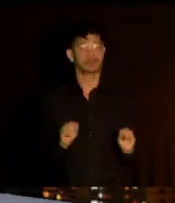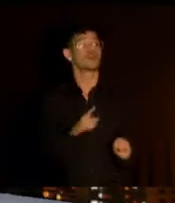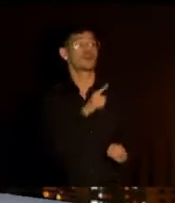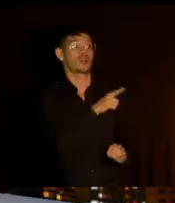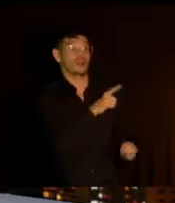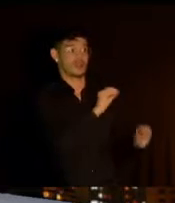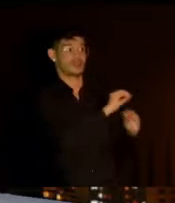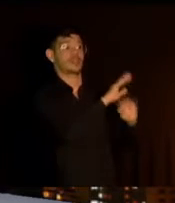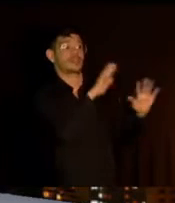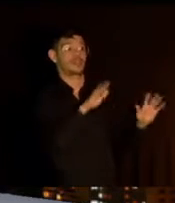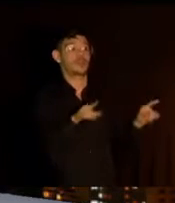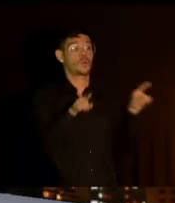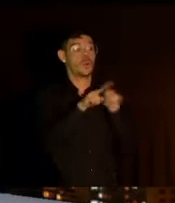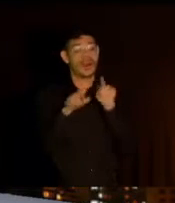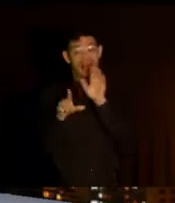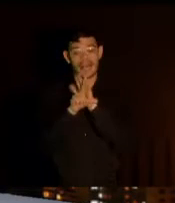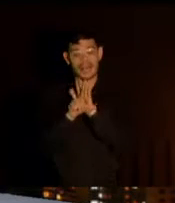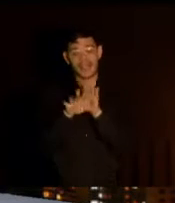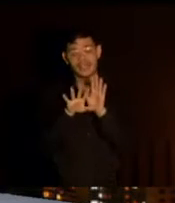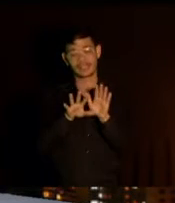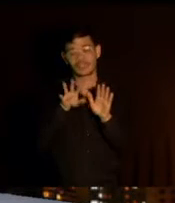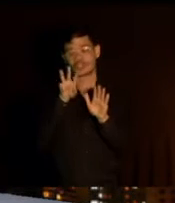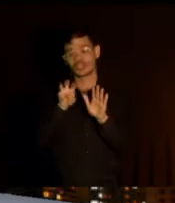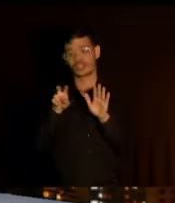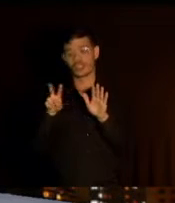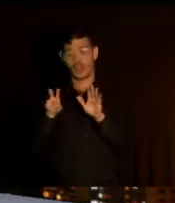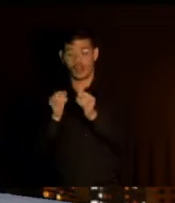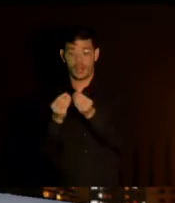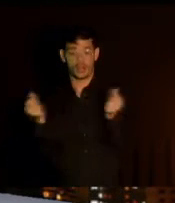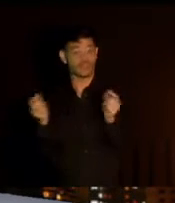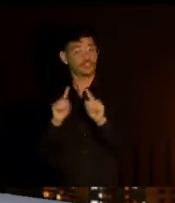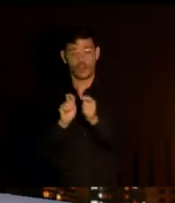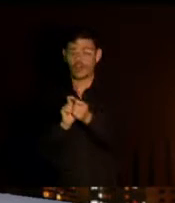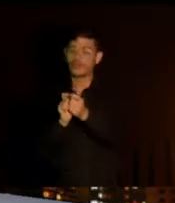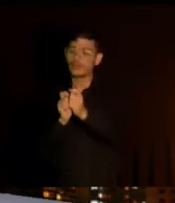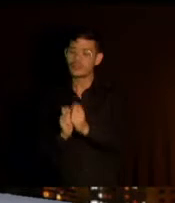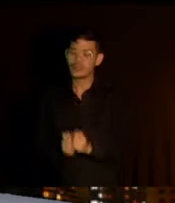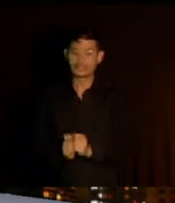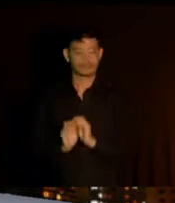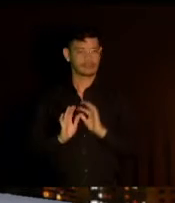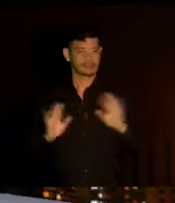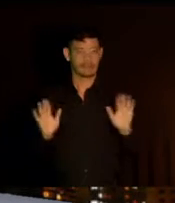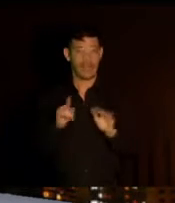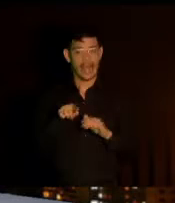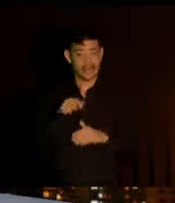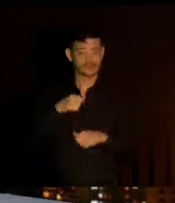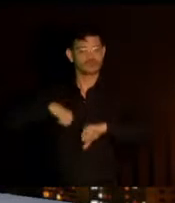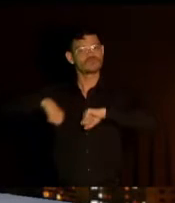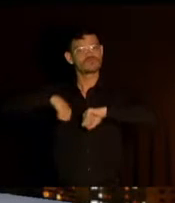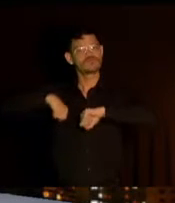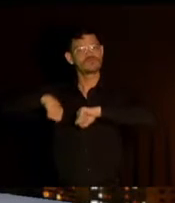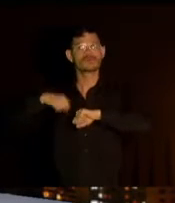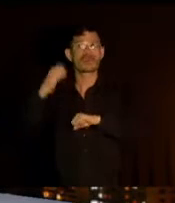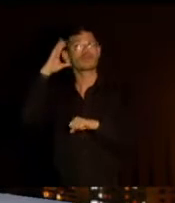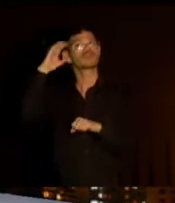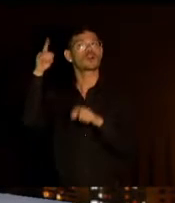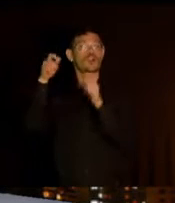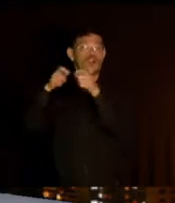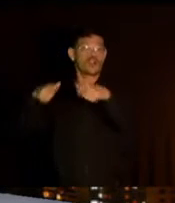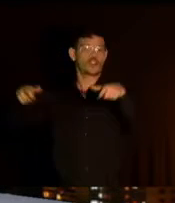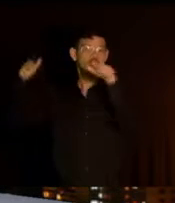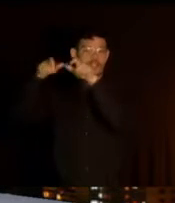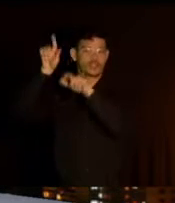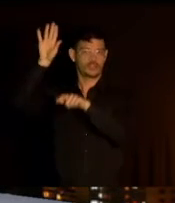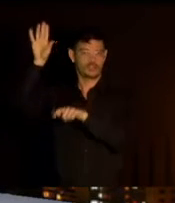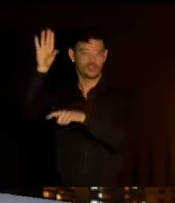la ley 582 del año 2000. Sí, señor. Es actualizar esa ley y eso es lo que se está tramitando en el Congreso de la República. Nos queda